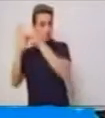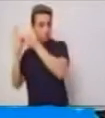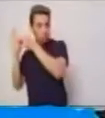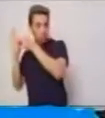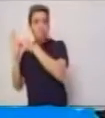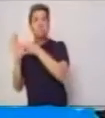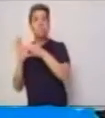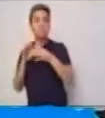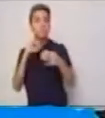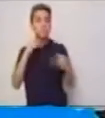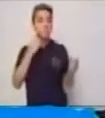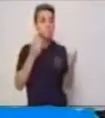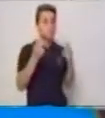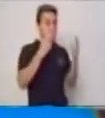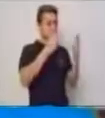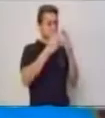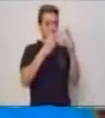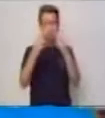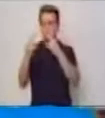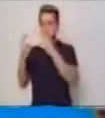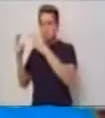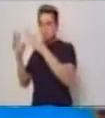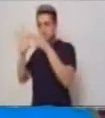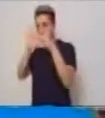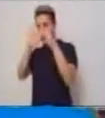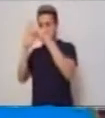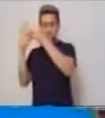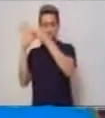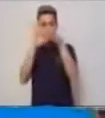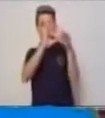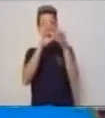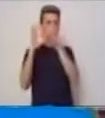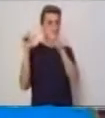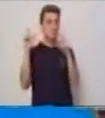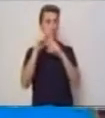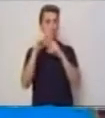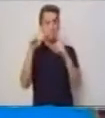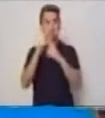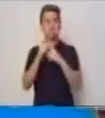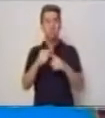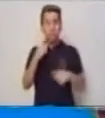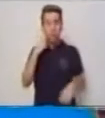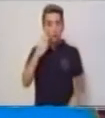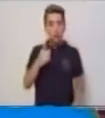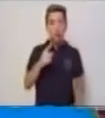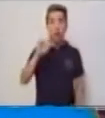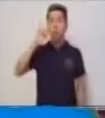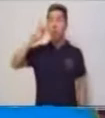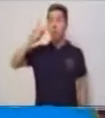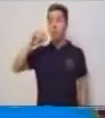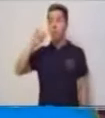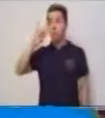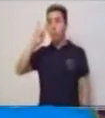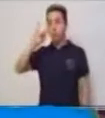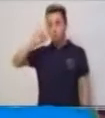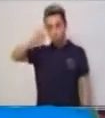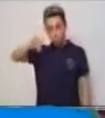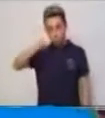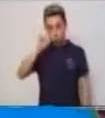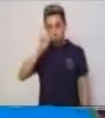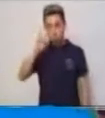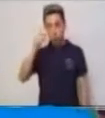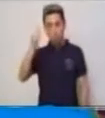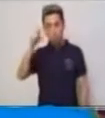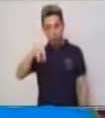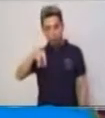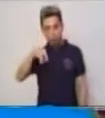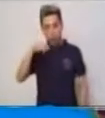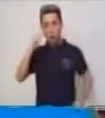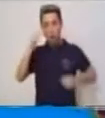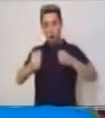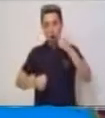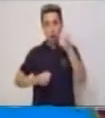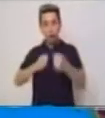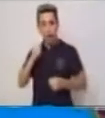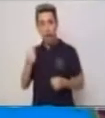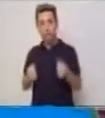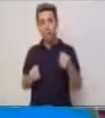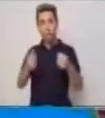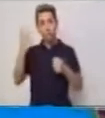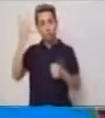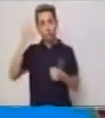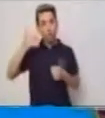Por ejemplo, Juan corre todos los días. Y nosotros decimos que